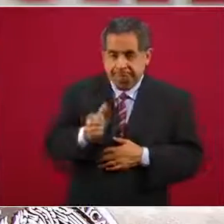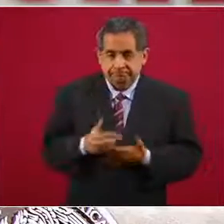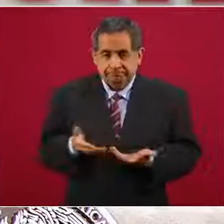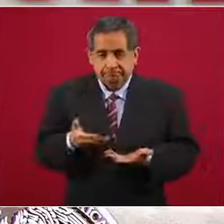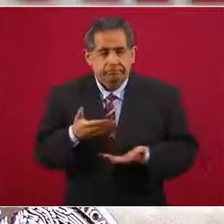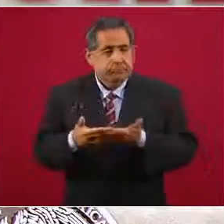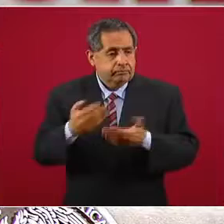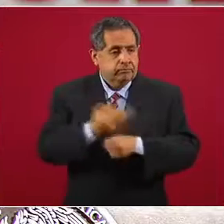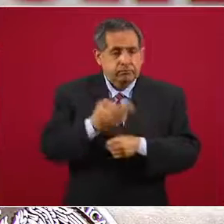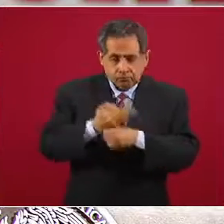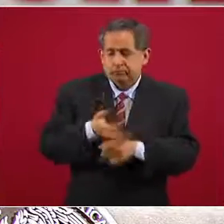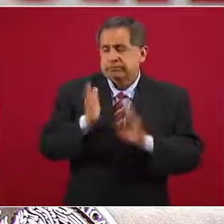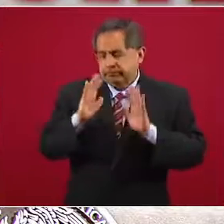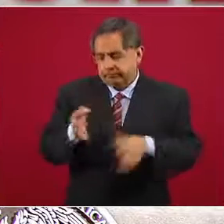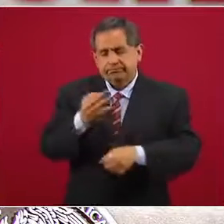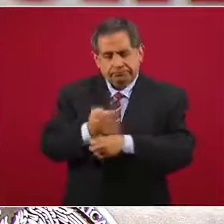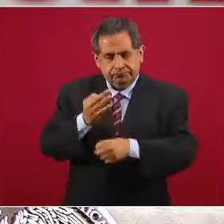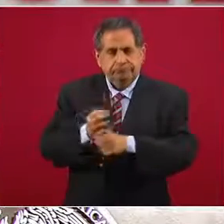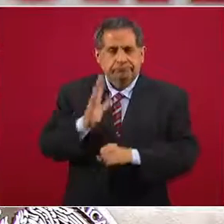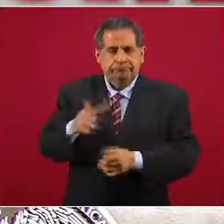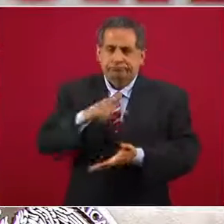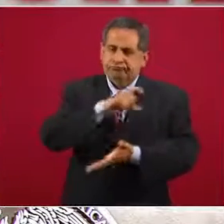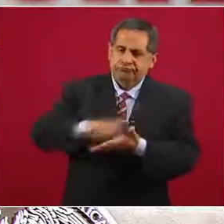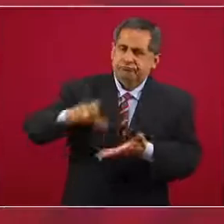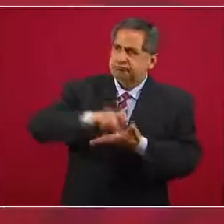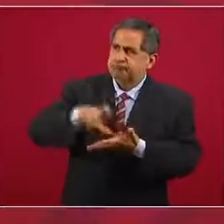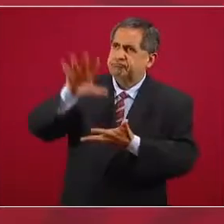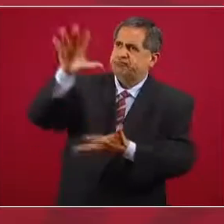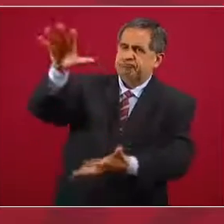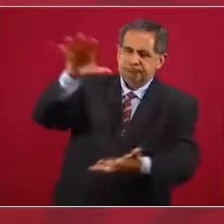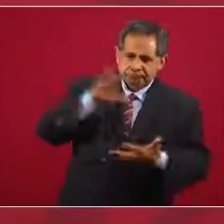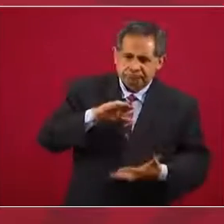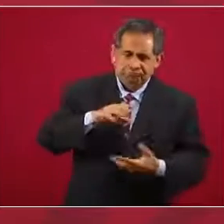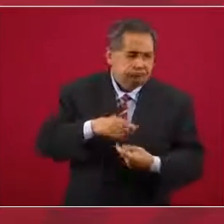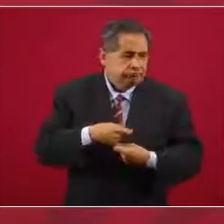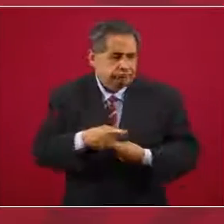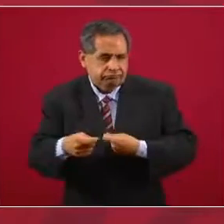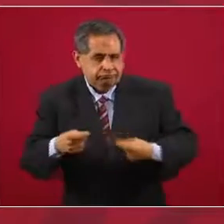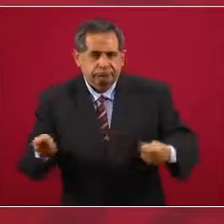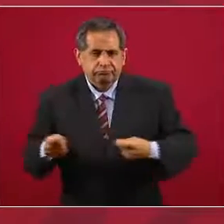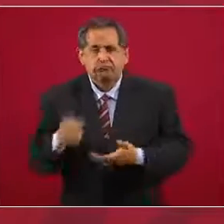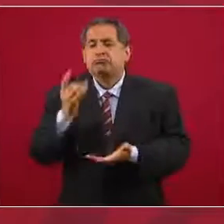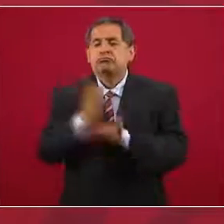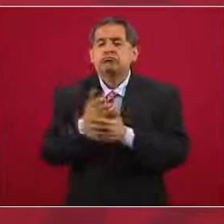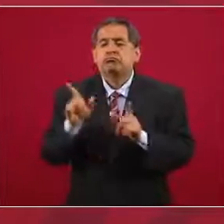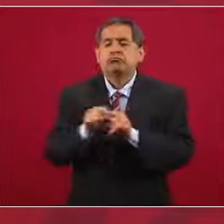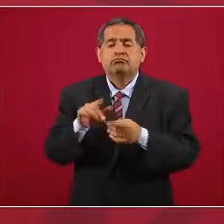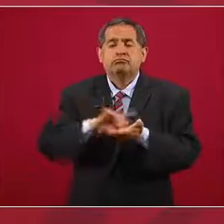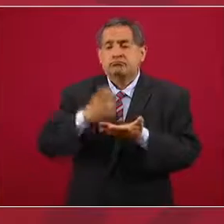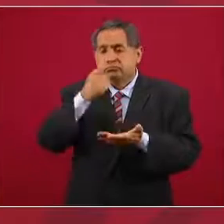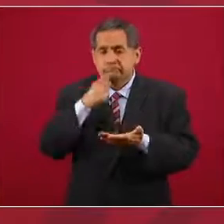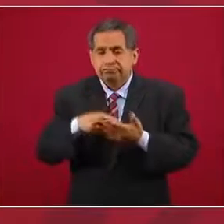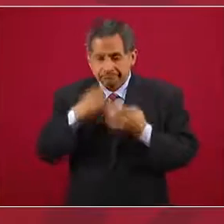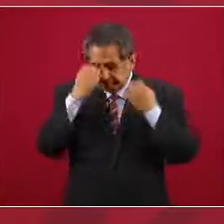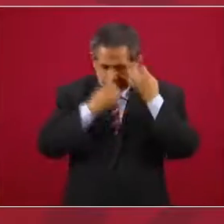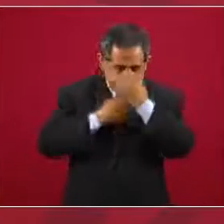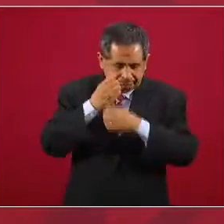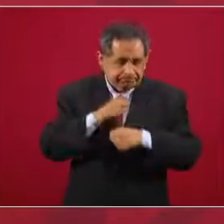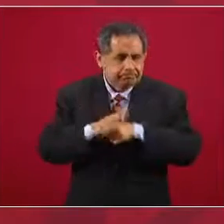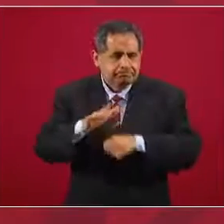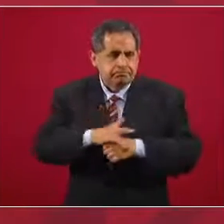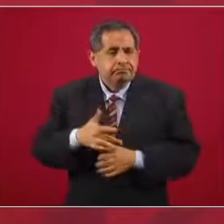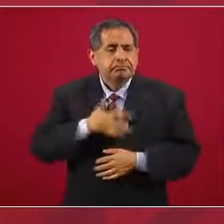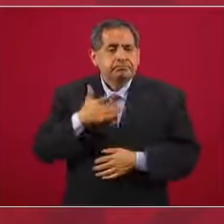como ya se inició en esta gestión, de hacer una compra, pero no nada más adquirir medicamentos, sino evaluar qué